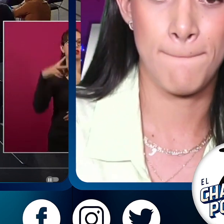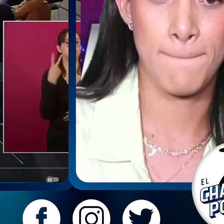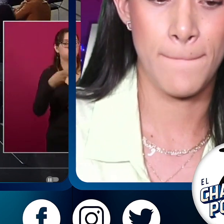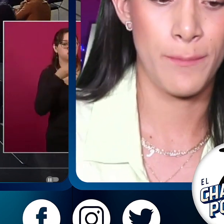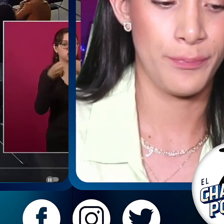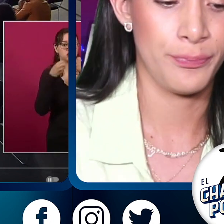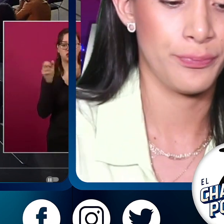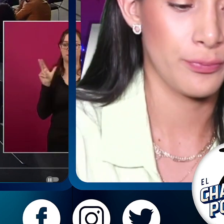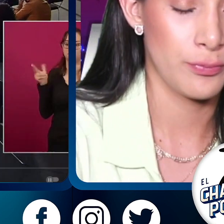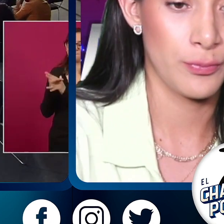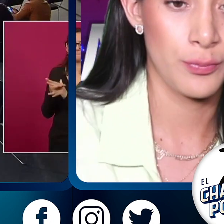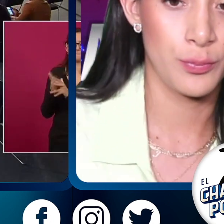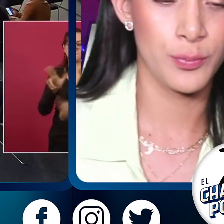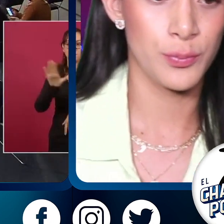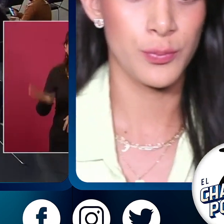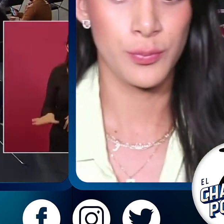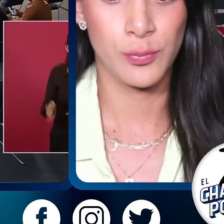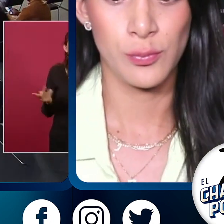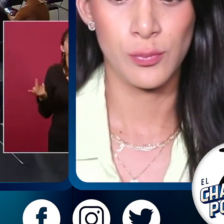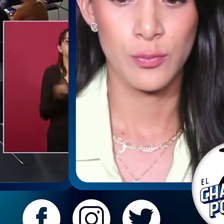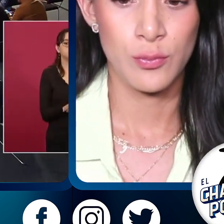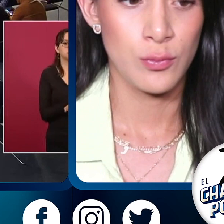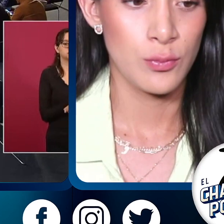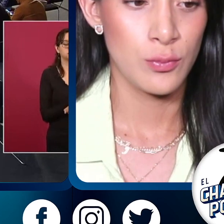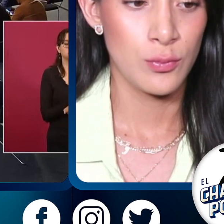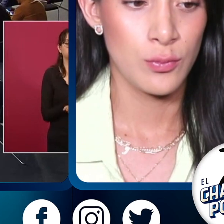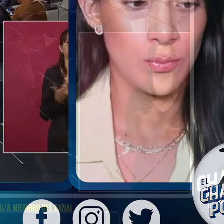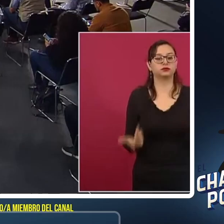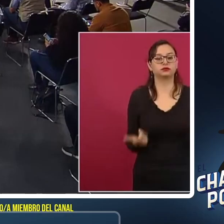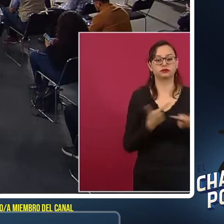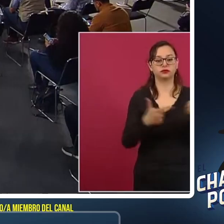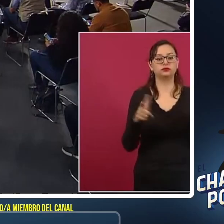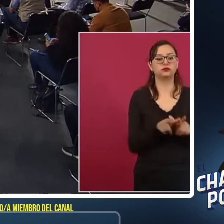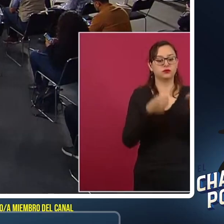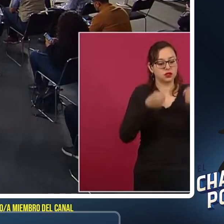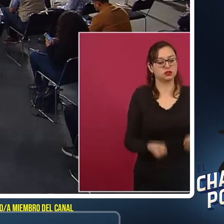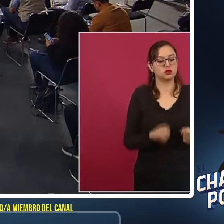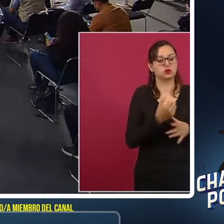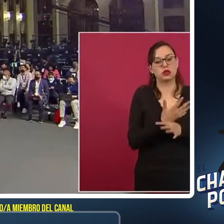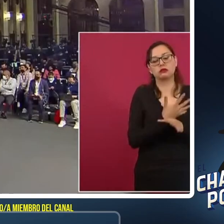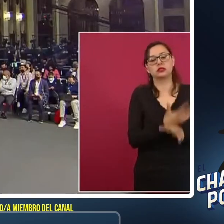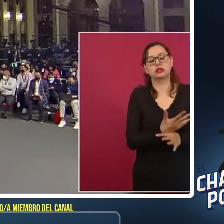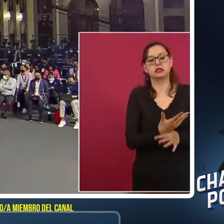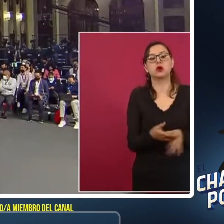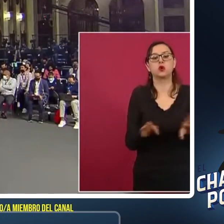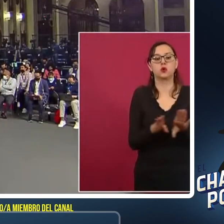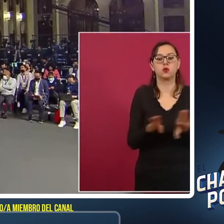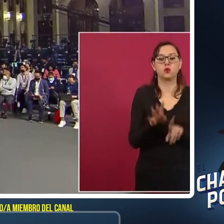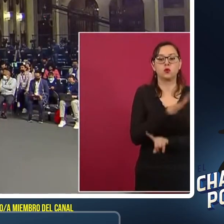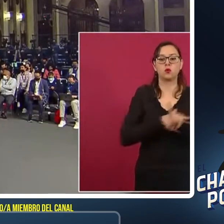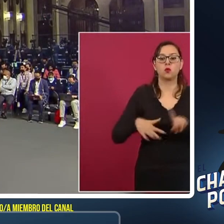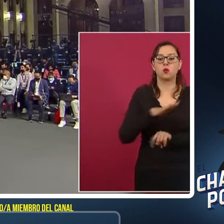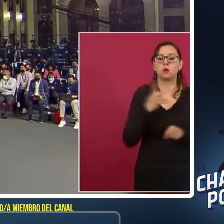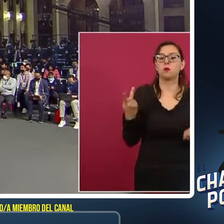periodistas. ¿Qué reporte tiene del Gabinete de Seguridad? ¿Qué detalles tiene sobre los hechos ocurridos ayer